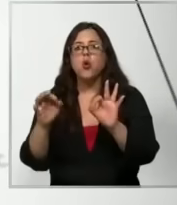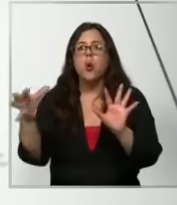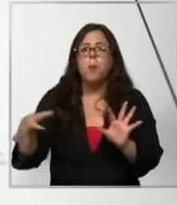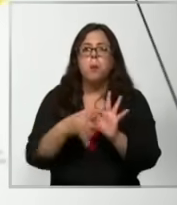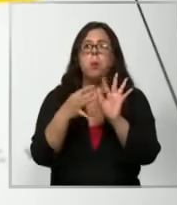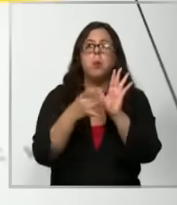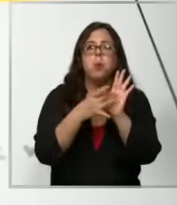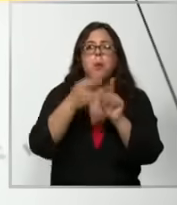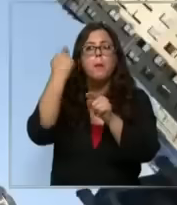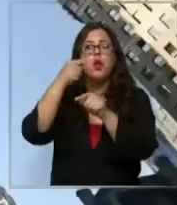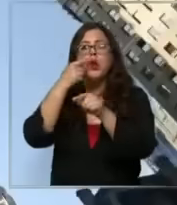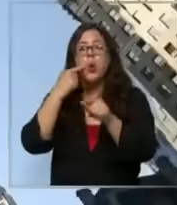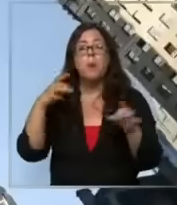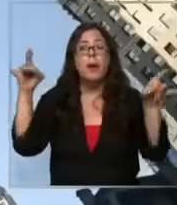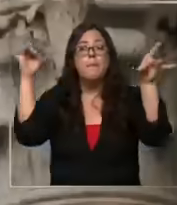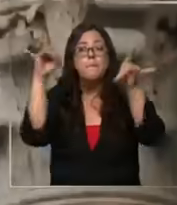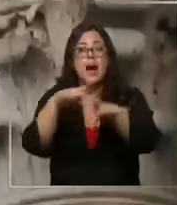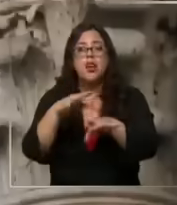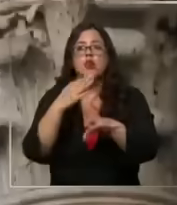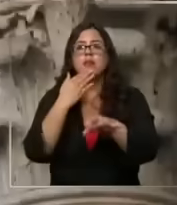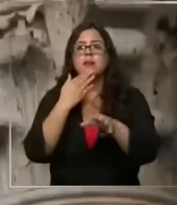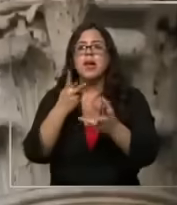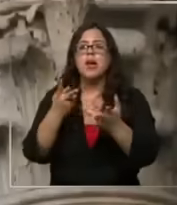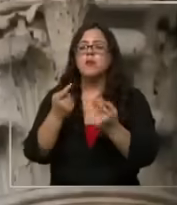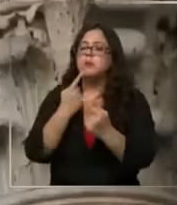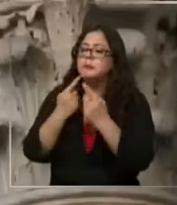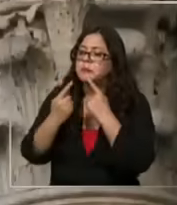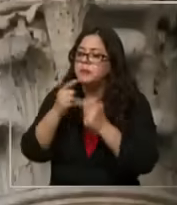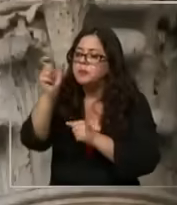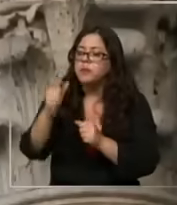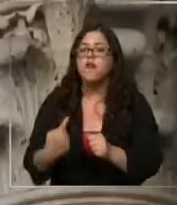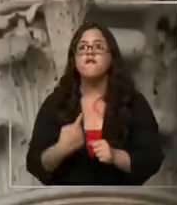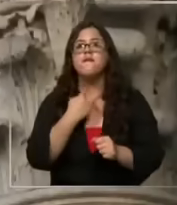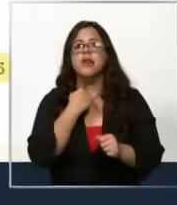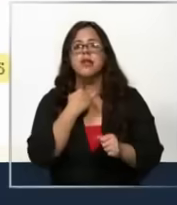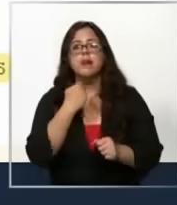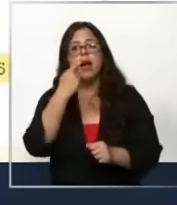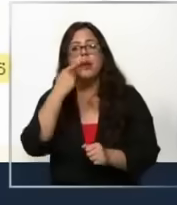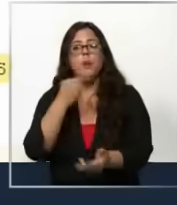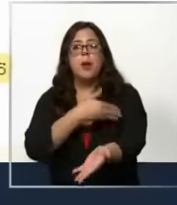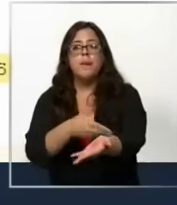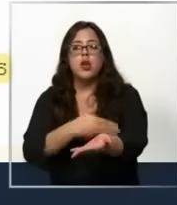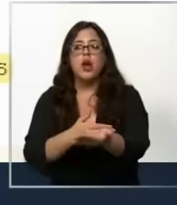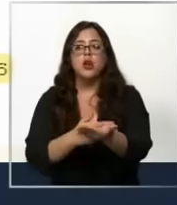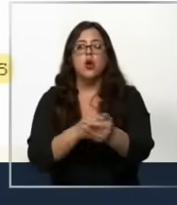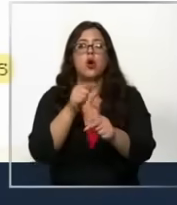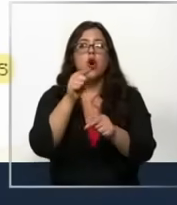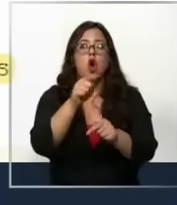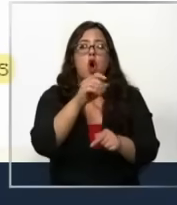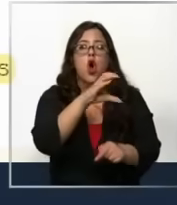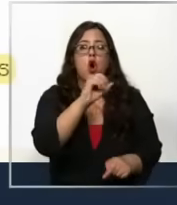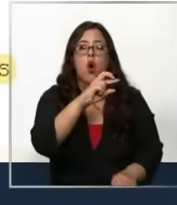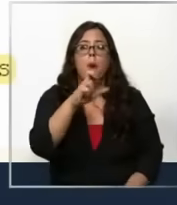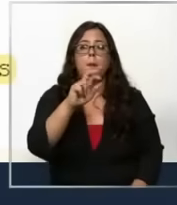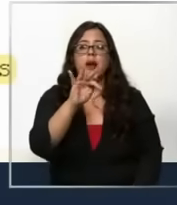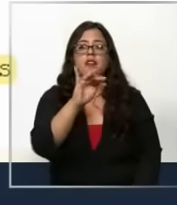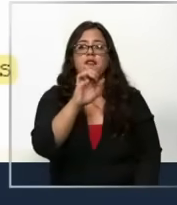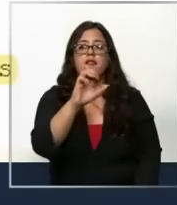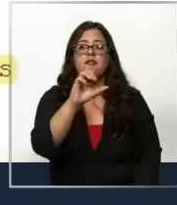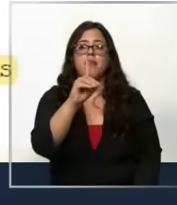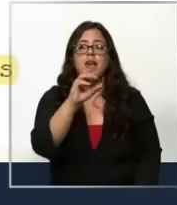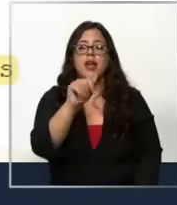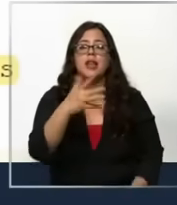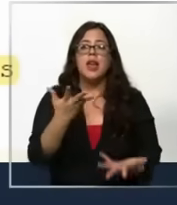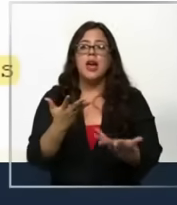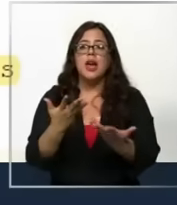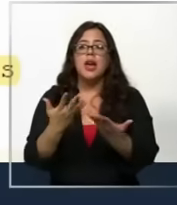su nombre aparece en un interrogatorio a Joanna Sjöberg, una de las víctimas del millonario. ¿Alguna vez Copperfield discutió con usted la relación